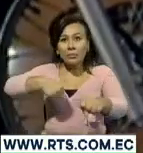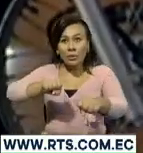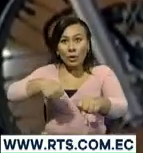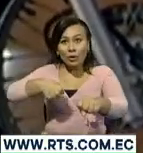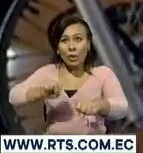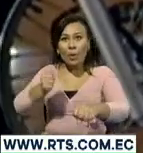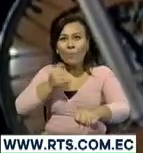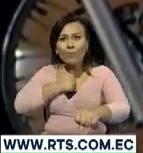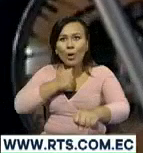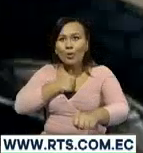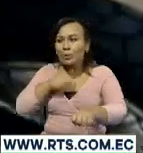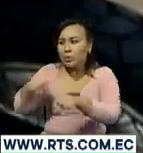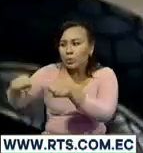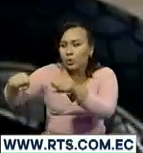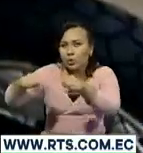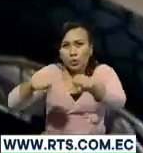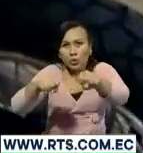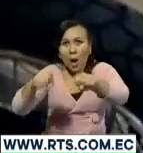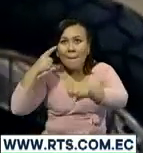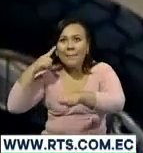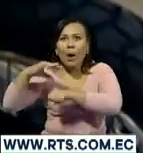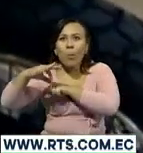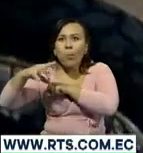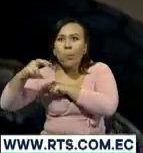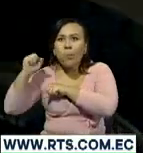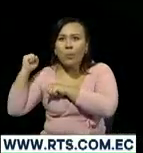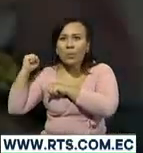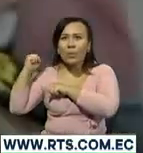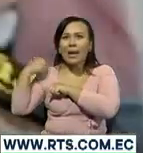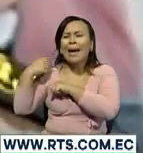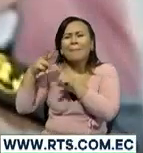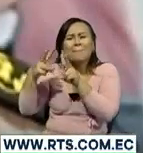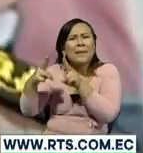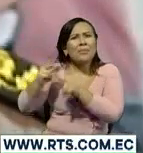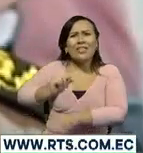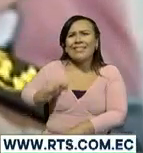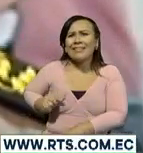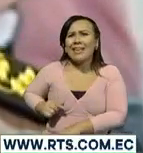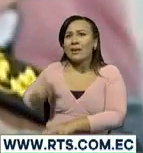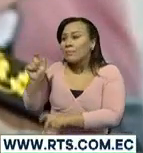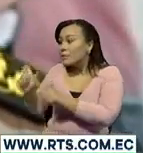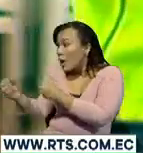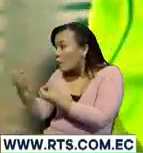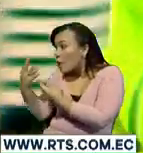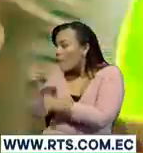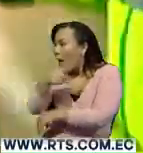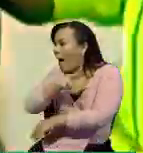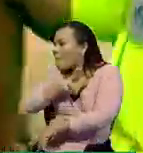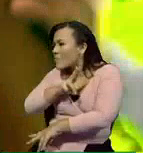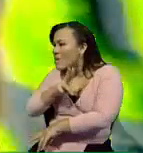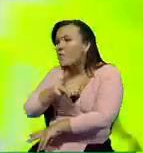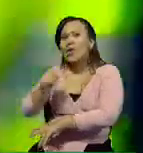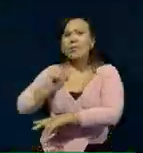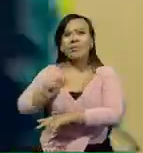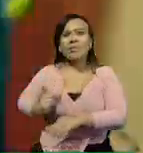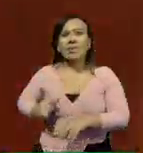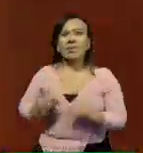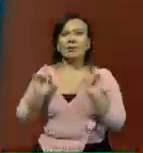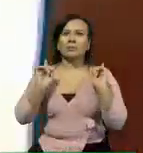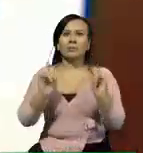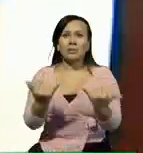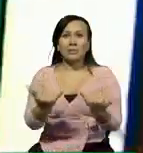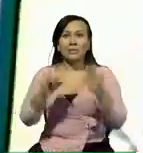en la que se transportaba o de las mismas características en las que se trasladaba. 6 teléfonos fueron